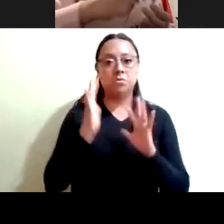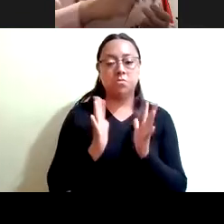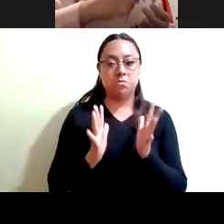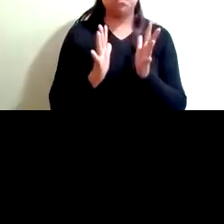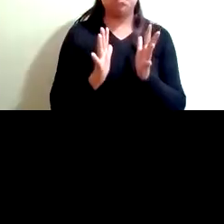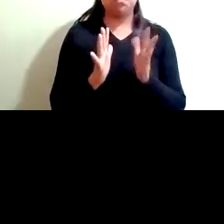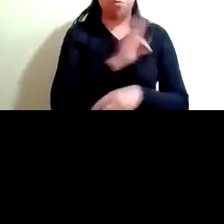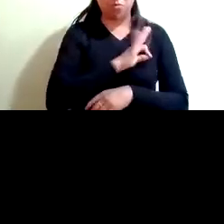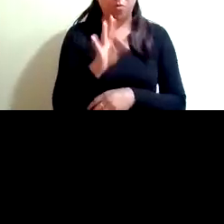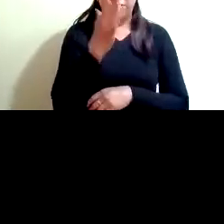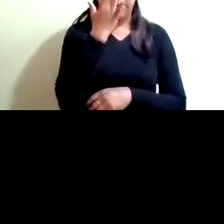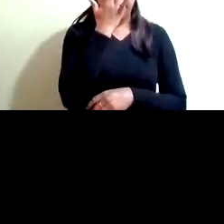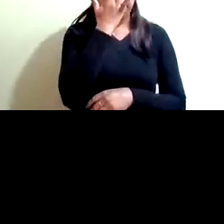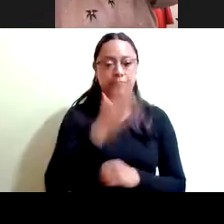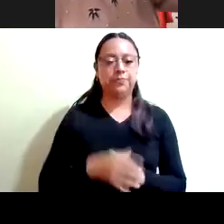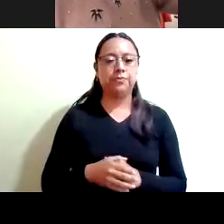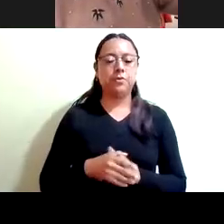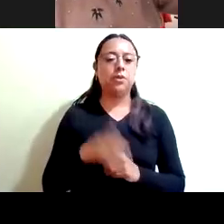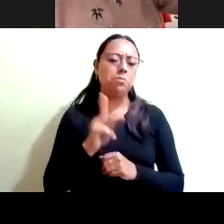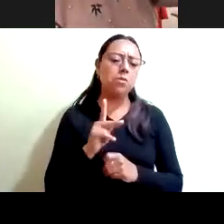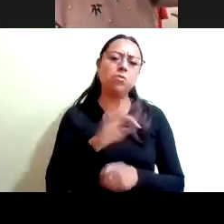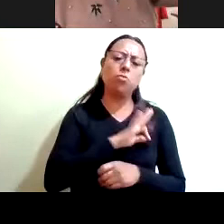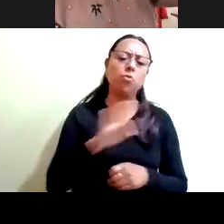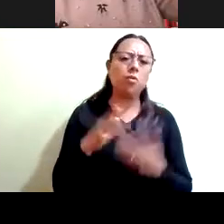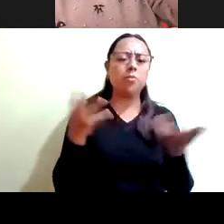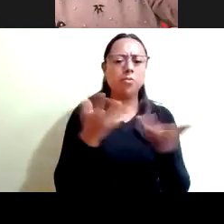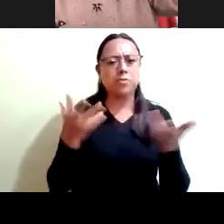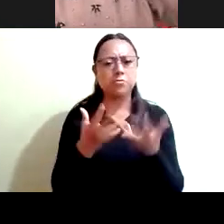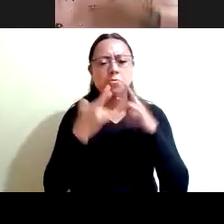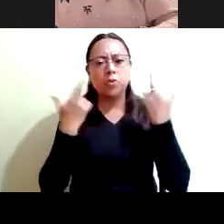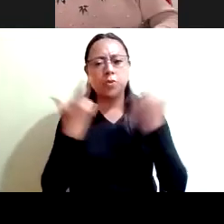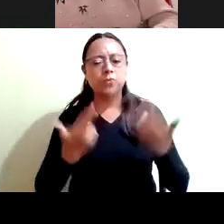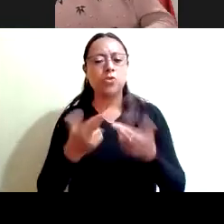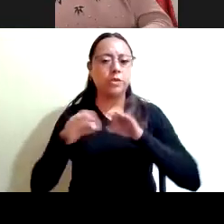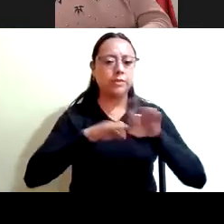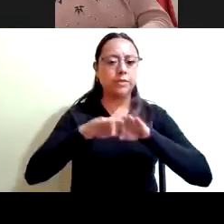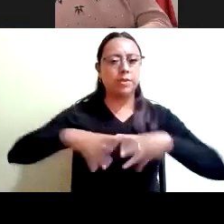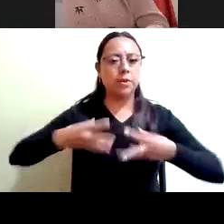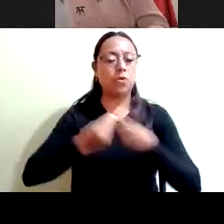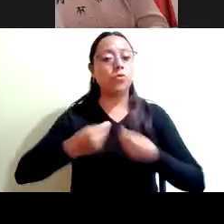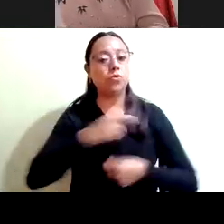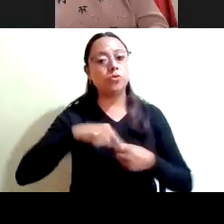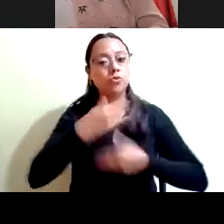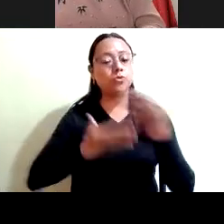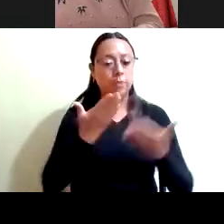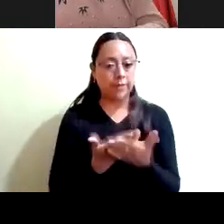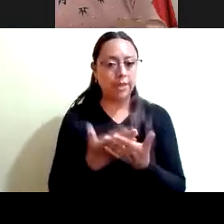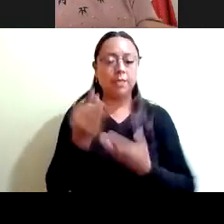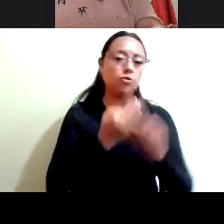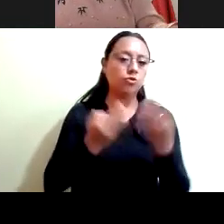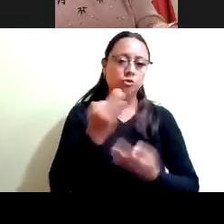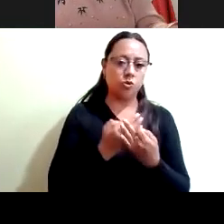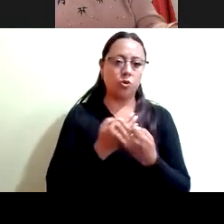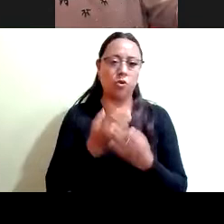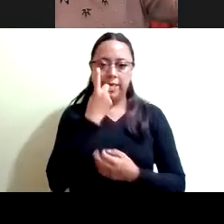jurídico fundamental, pero políticamente se construyen a través de las reuniones de trabajo y que es donde planteamos nosotros también lo que plantea el diputado Rubio,